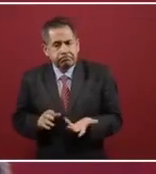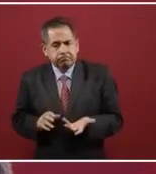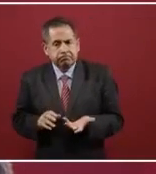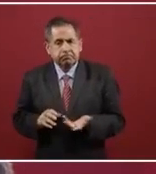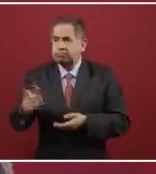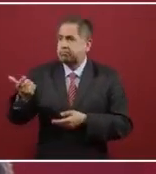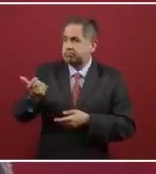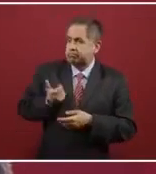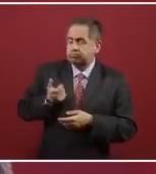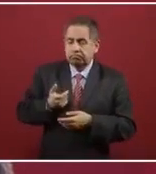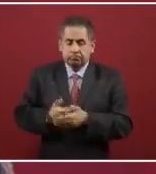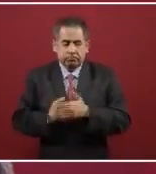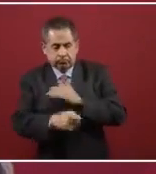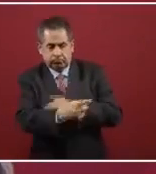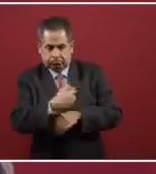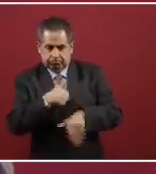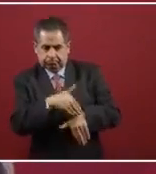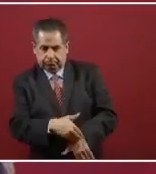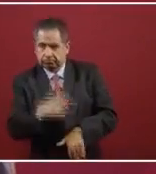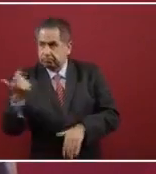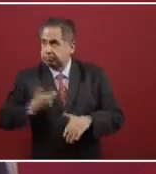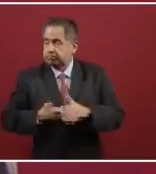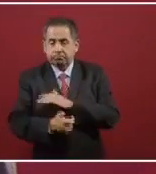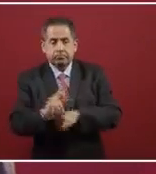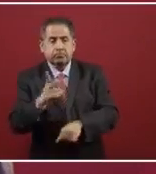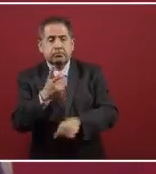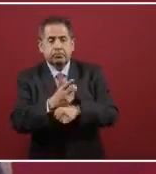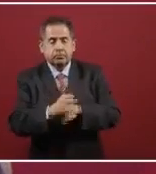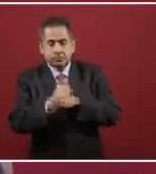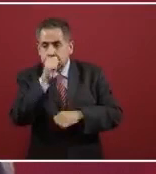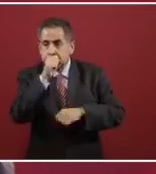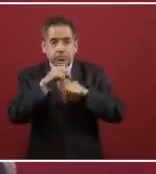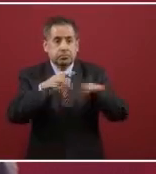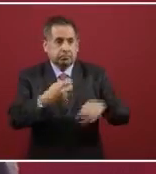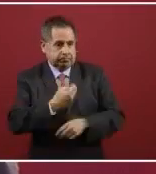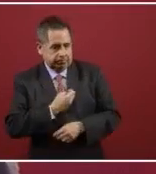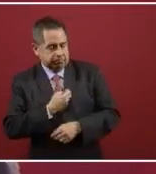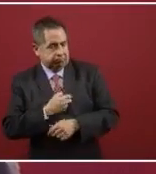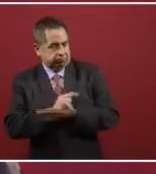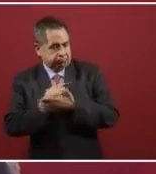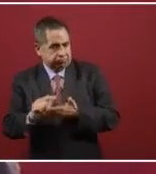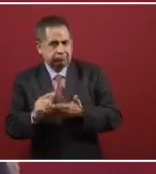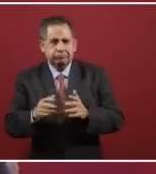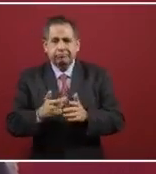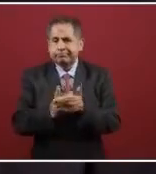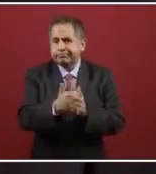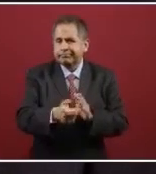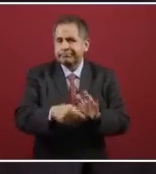para comprar lealtades, voluntades, para pagar publicidad en periódicos.